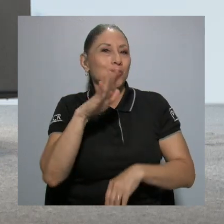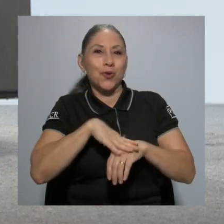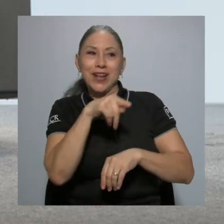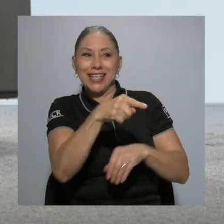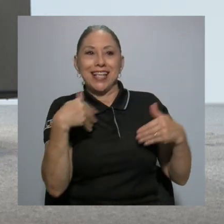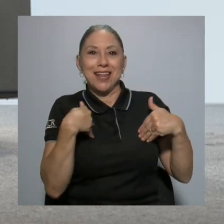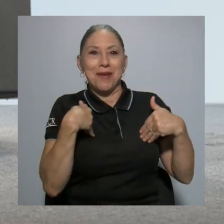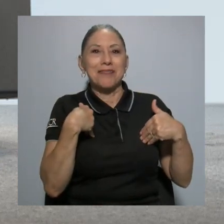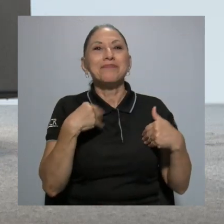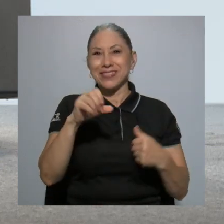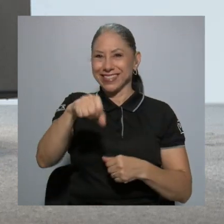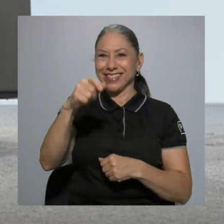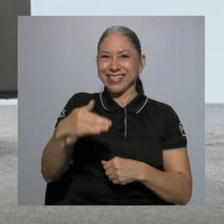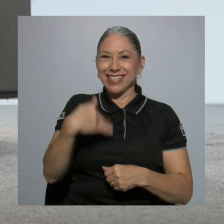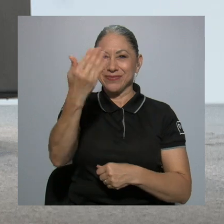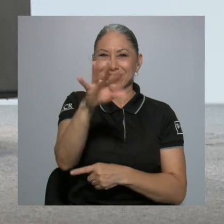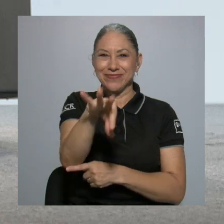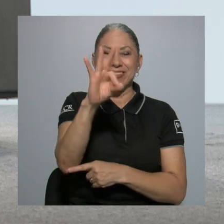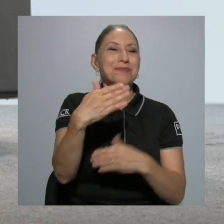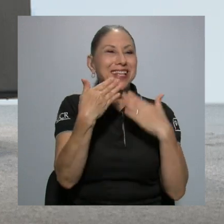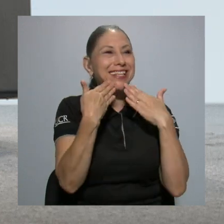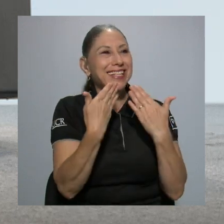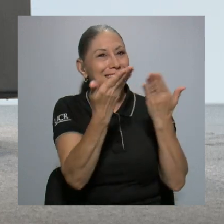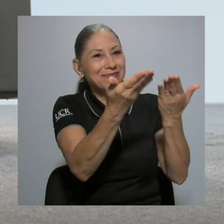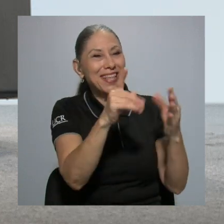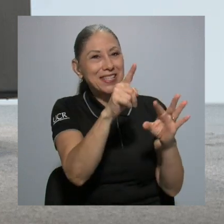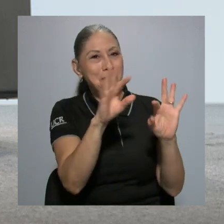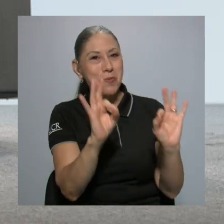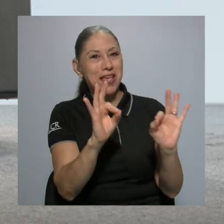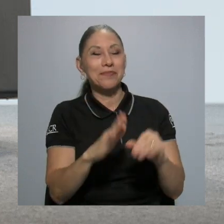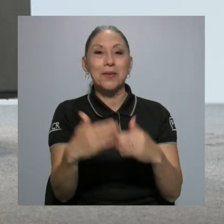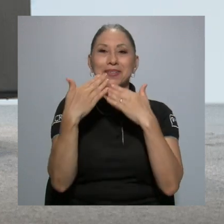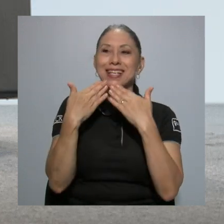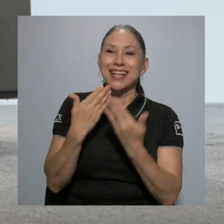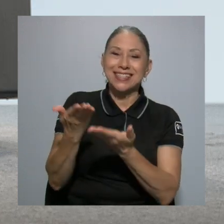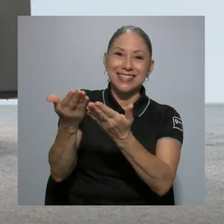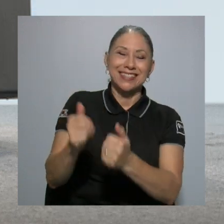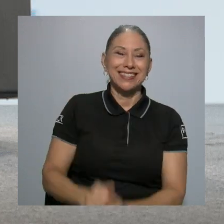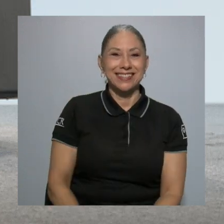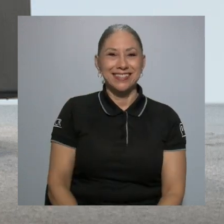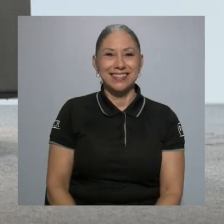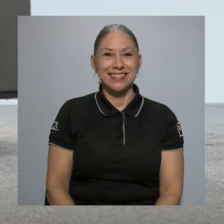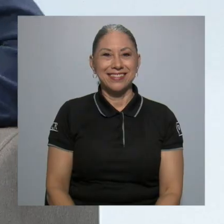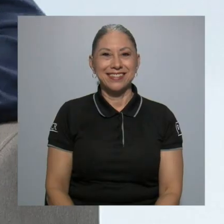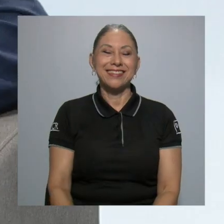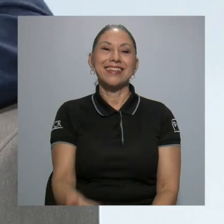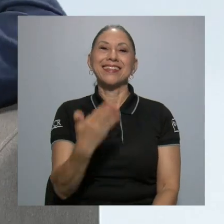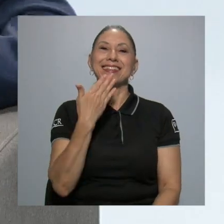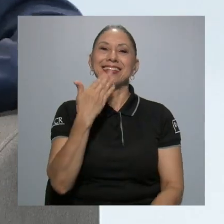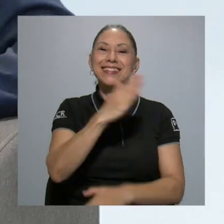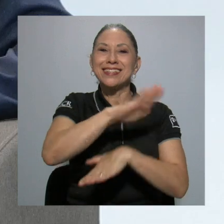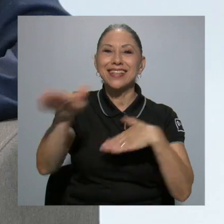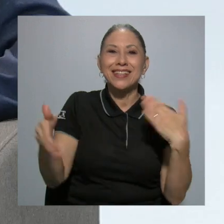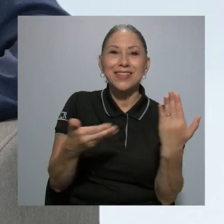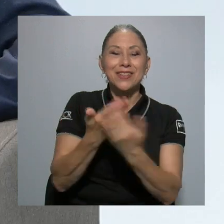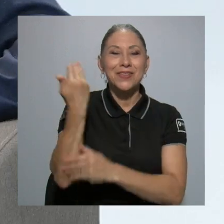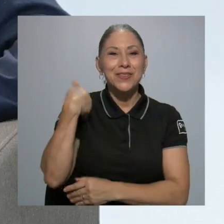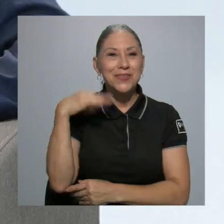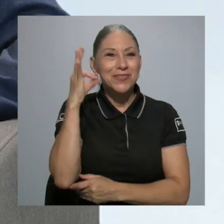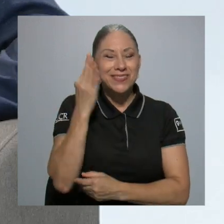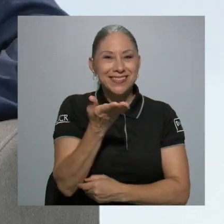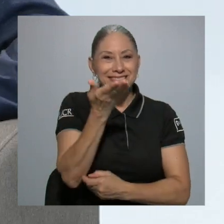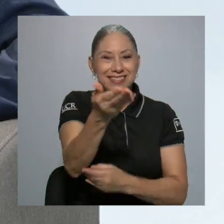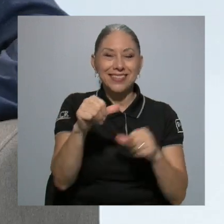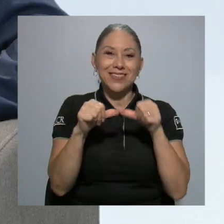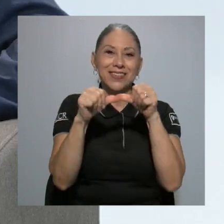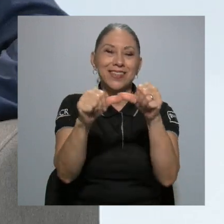Ahí lo vamos a estar tomando en cuenta. Muchísimas gracias, don Mario. Que esté muy bien. Muchas gracias a ti. Gracias a todas y todos